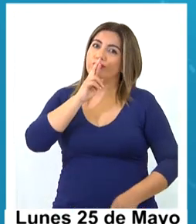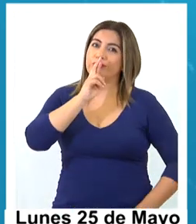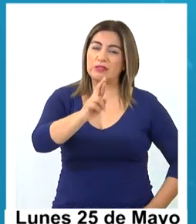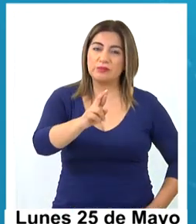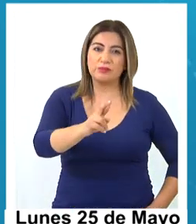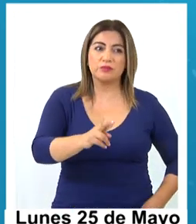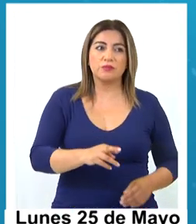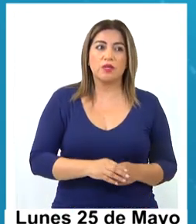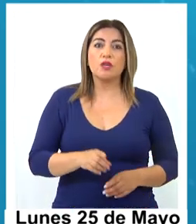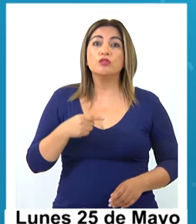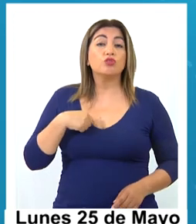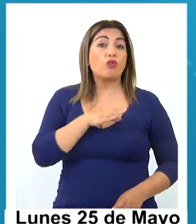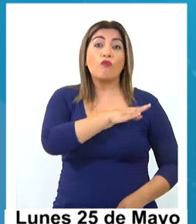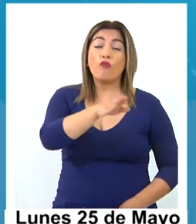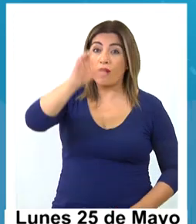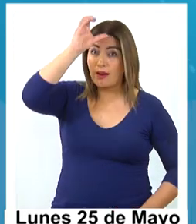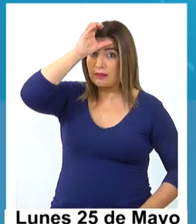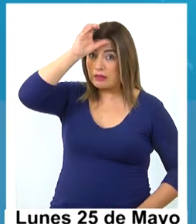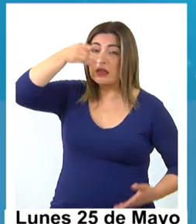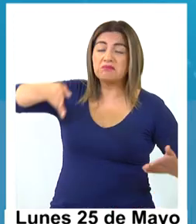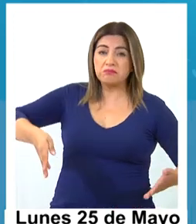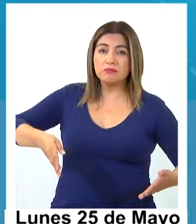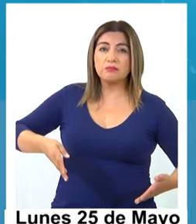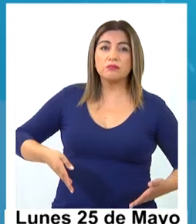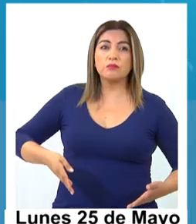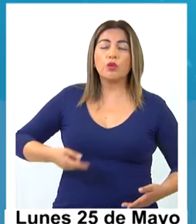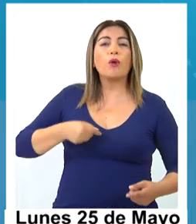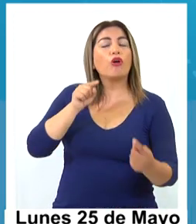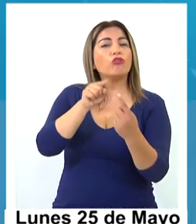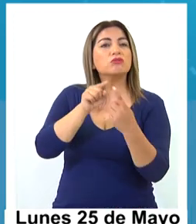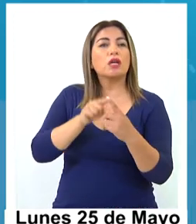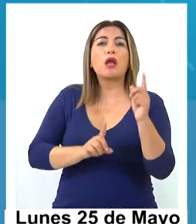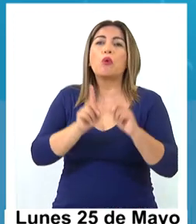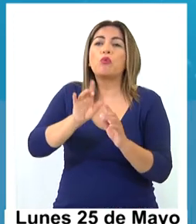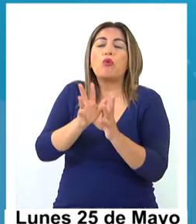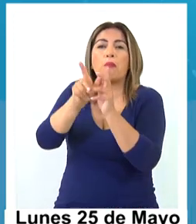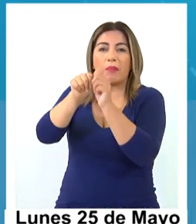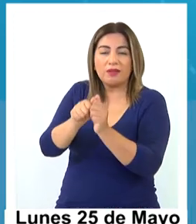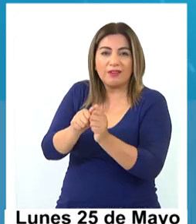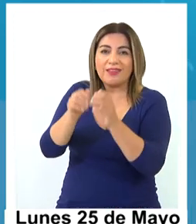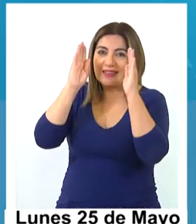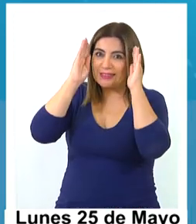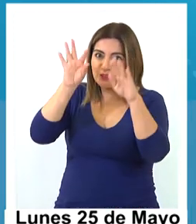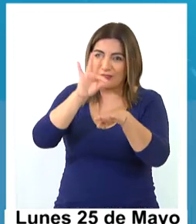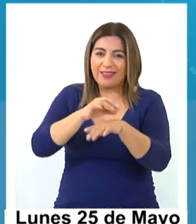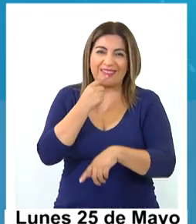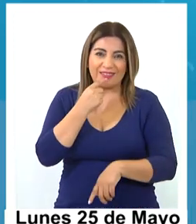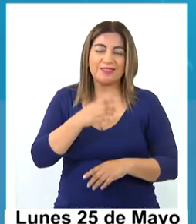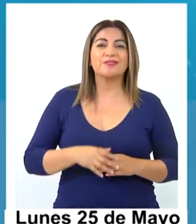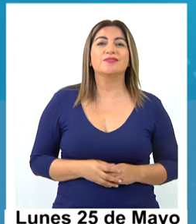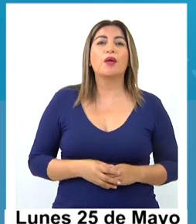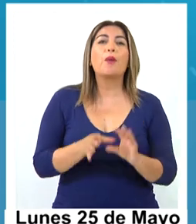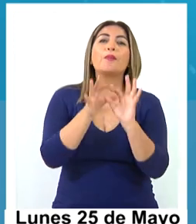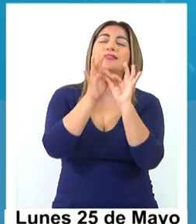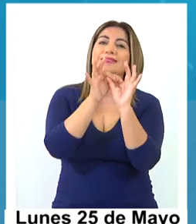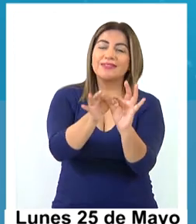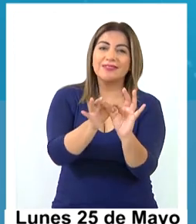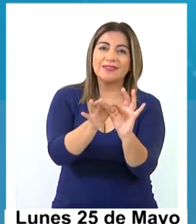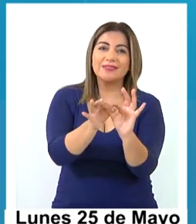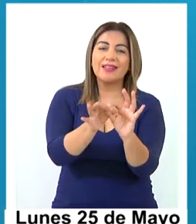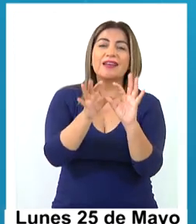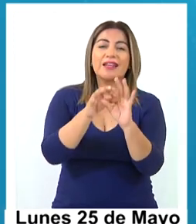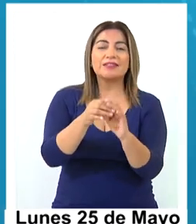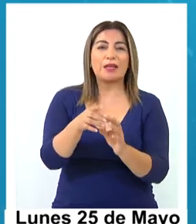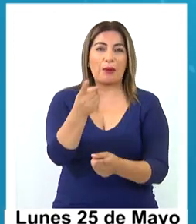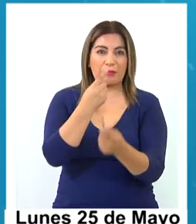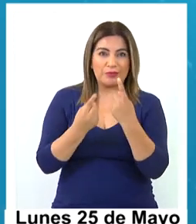y yo los puedo guiar como les decía yo no hago clínica pero si lo puedo contactar con algún colega de que si está atendiendo ok muchas